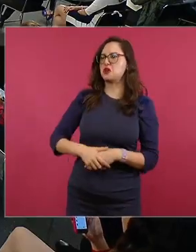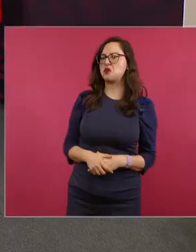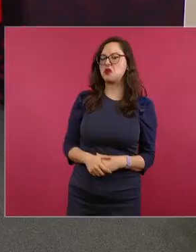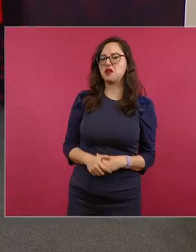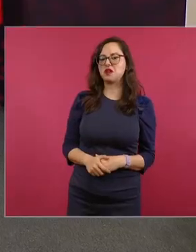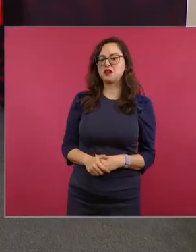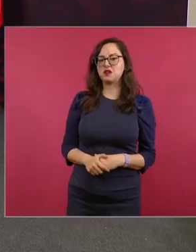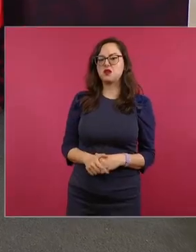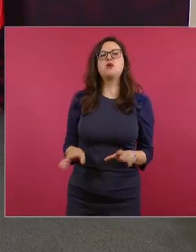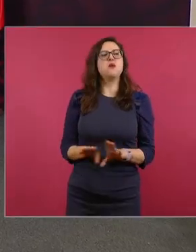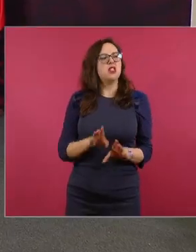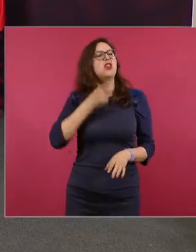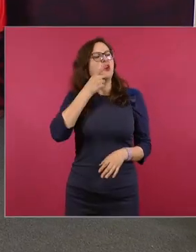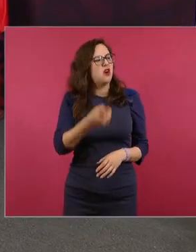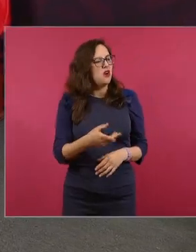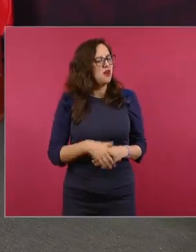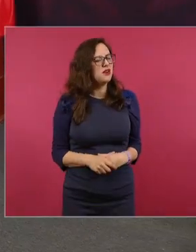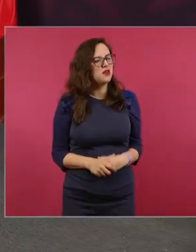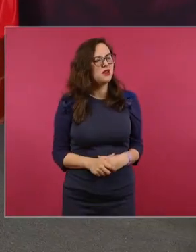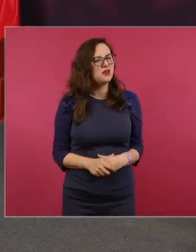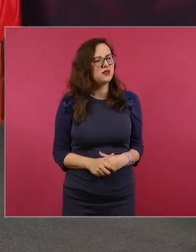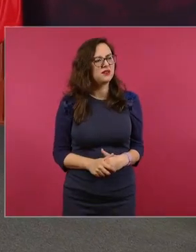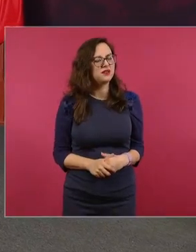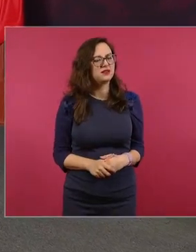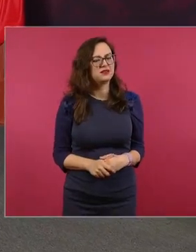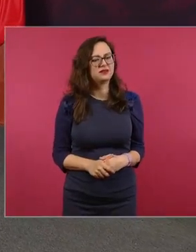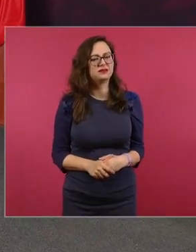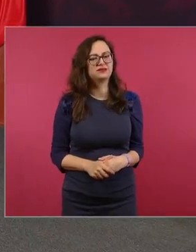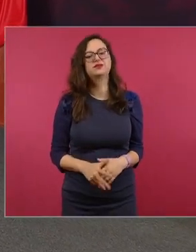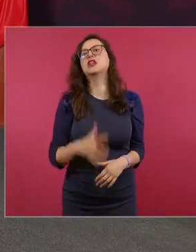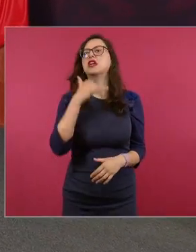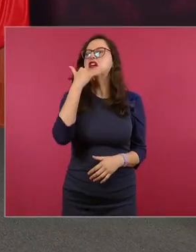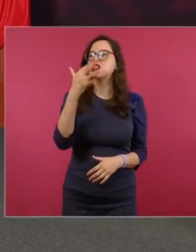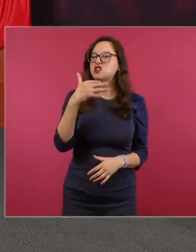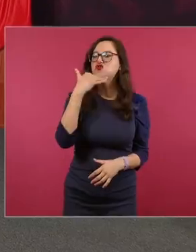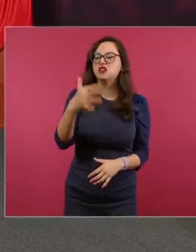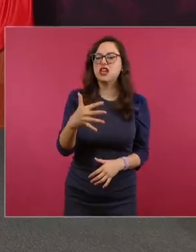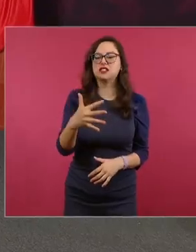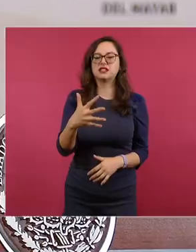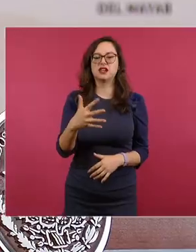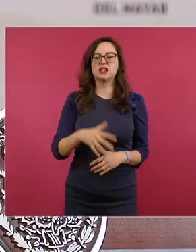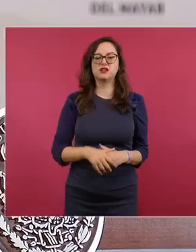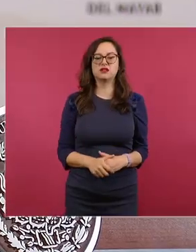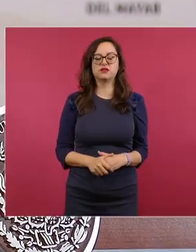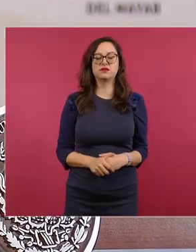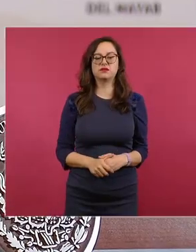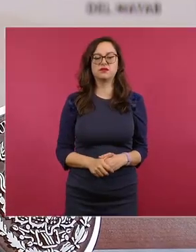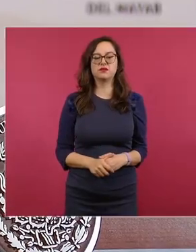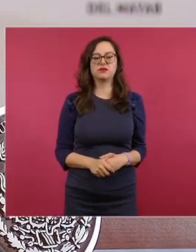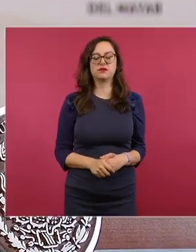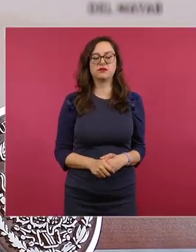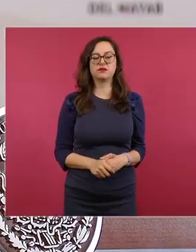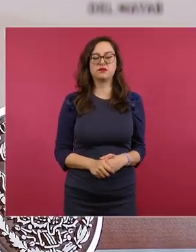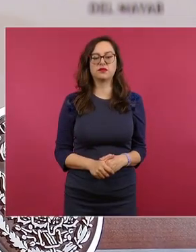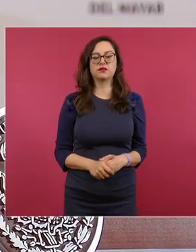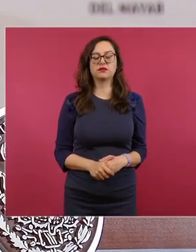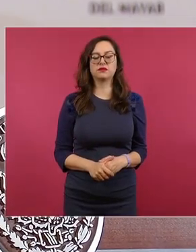no fue exactamente así. ¿Cómo fue que dijo Castañeda? Guerra sucia, pero sucia en